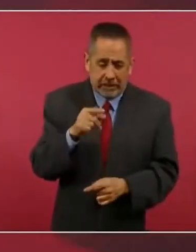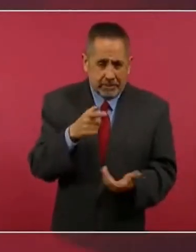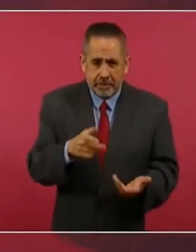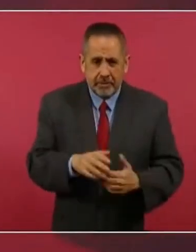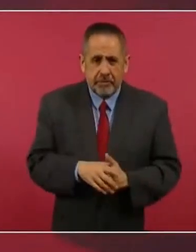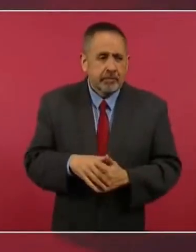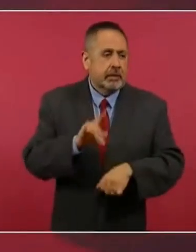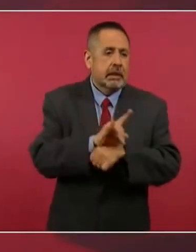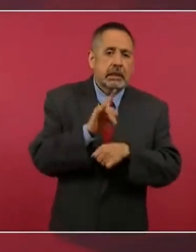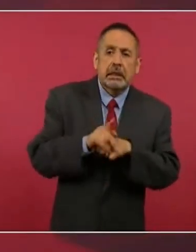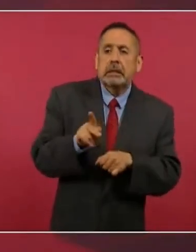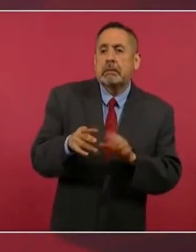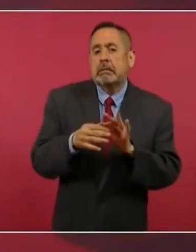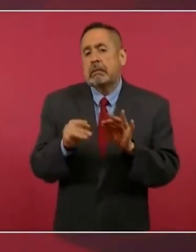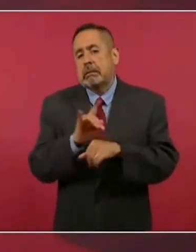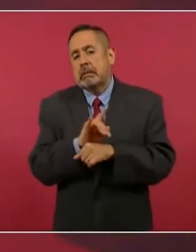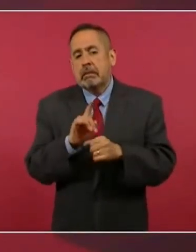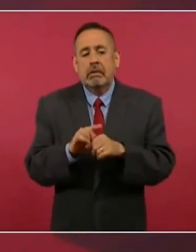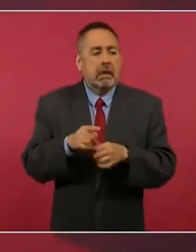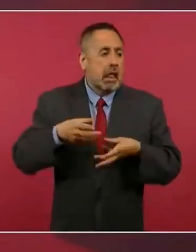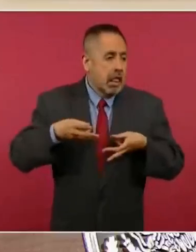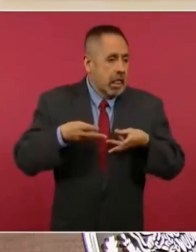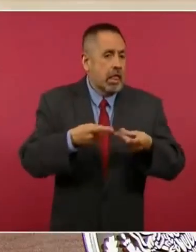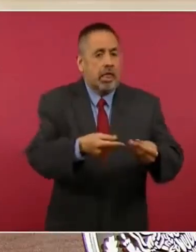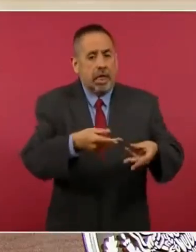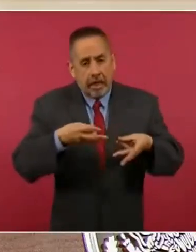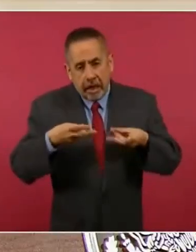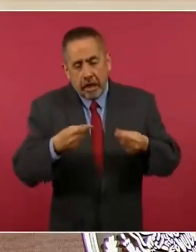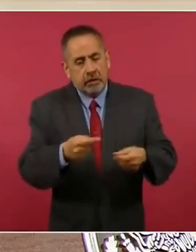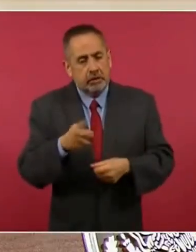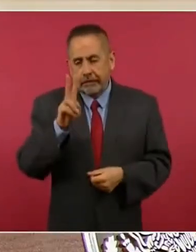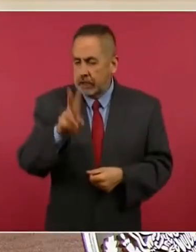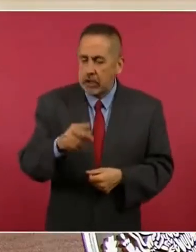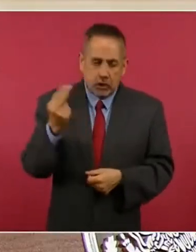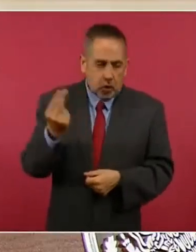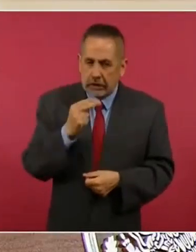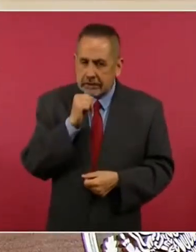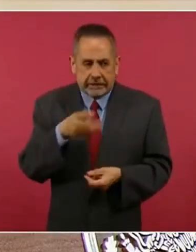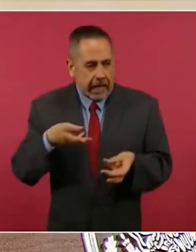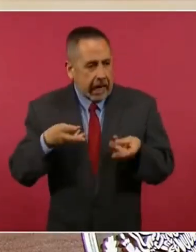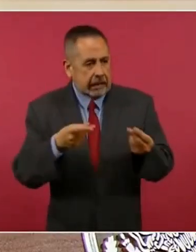es simulación y es gasto innecesario